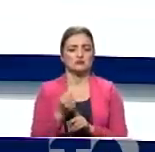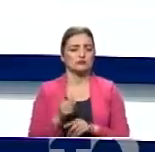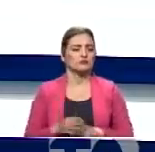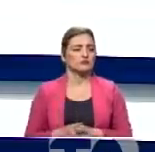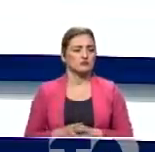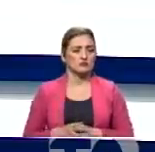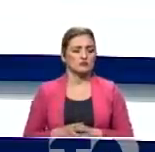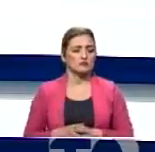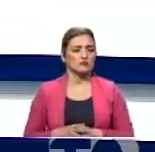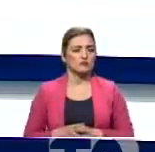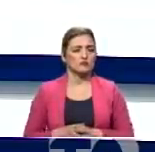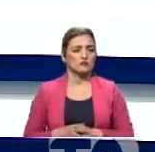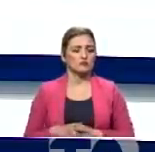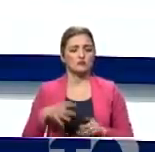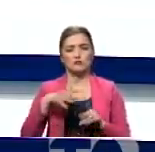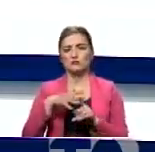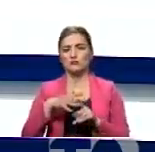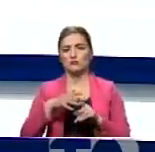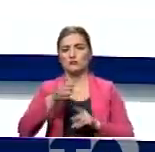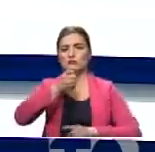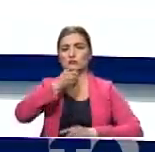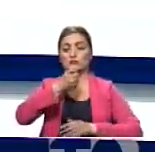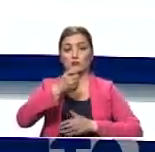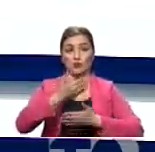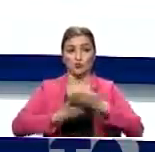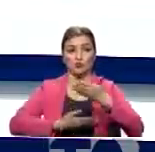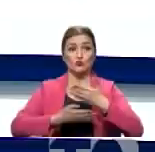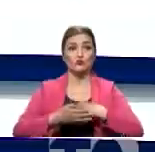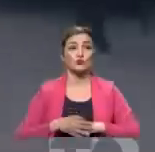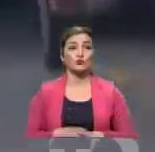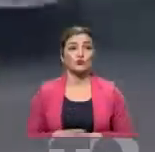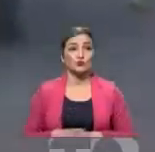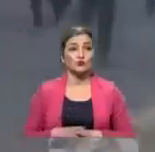también incluyen agresiones a comunicadores.